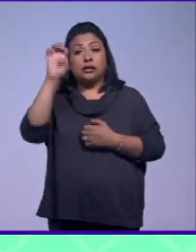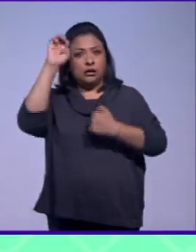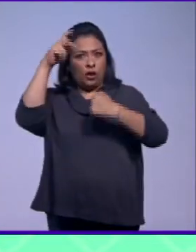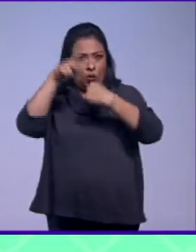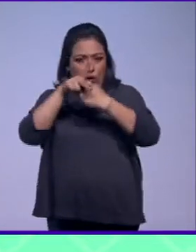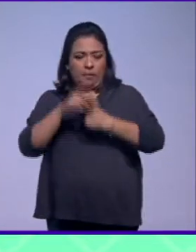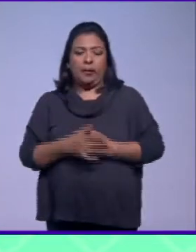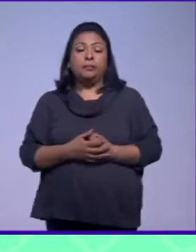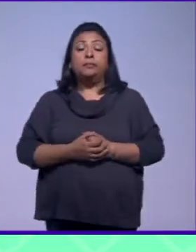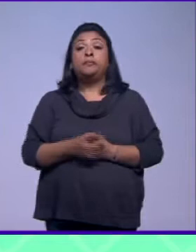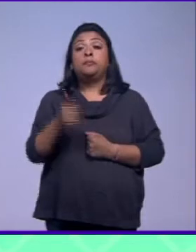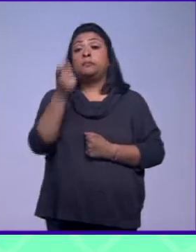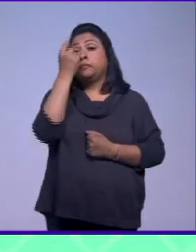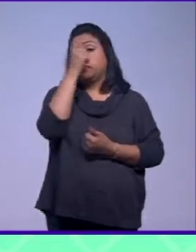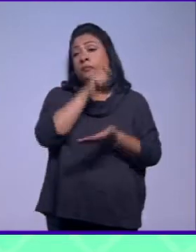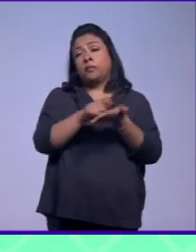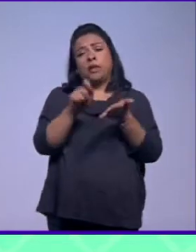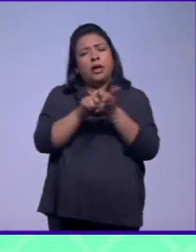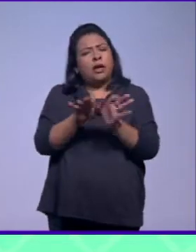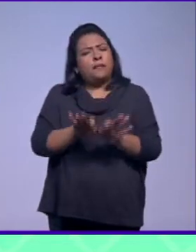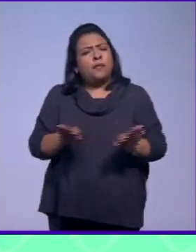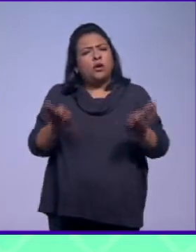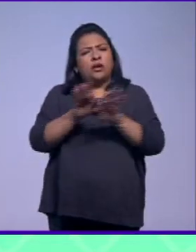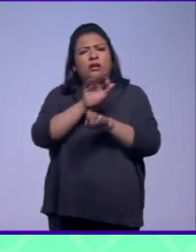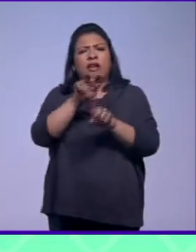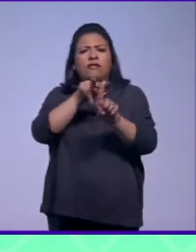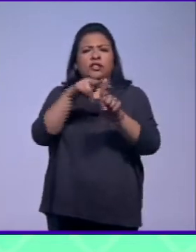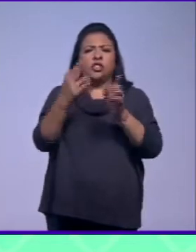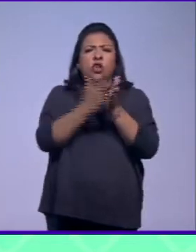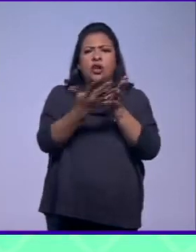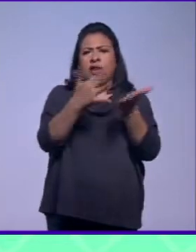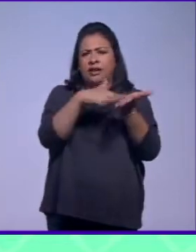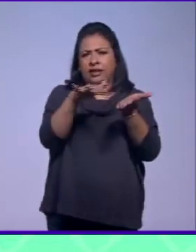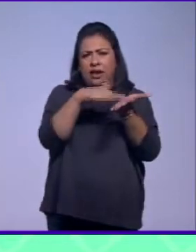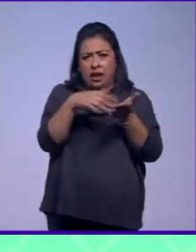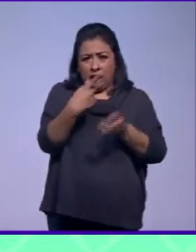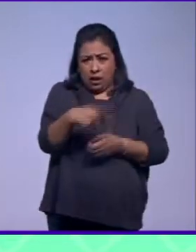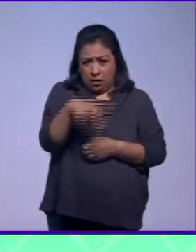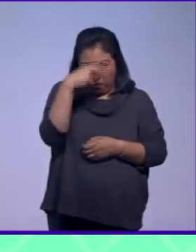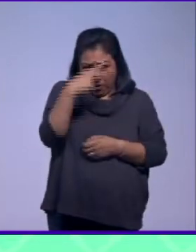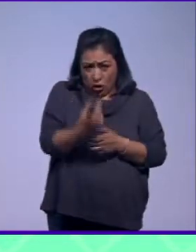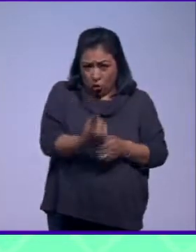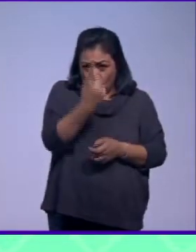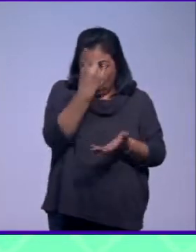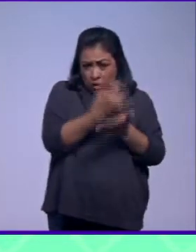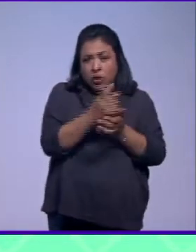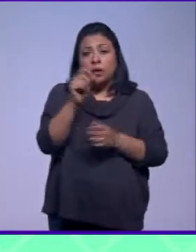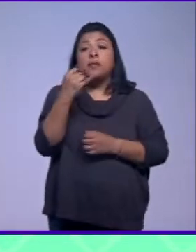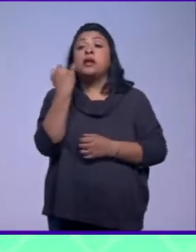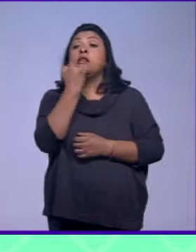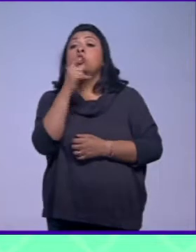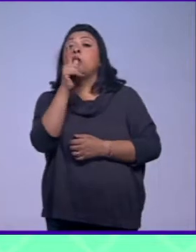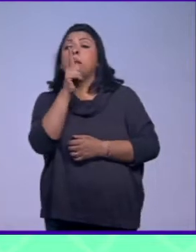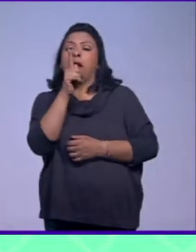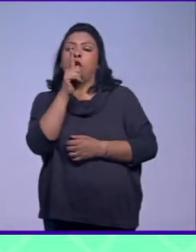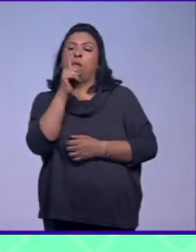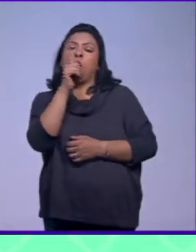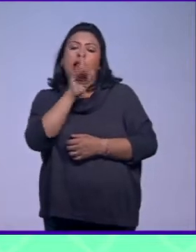un escritor fundamental en el panorama literario no solamente de méxico sino de la lengua española